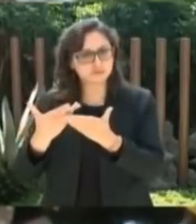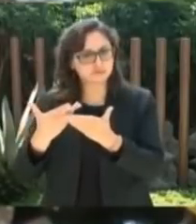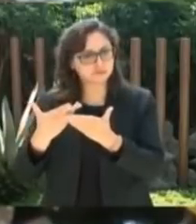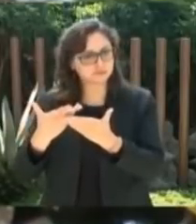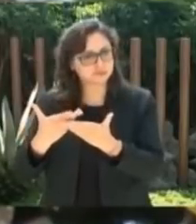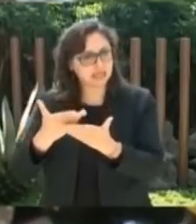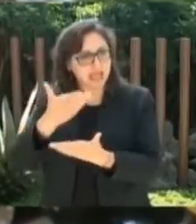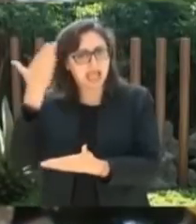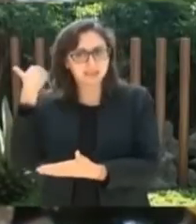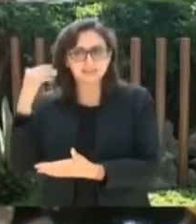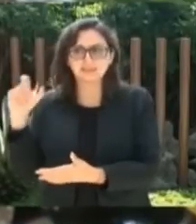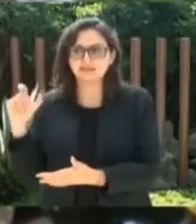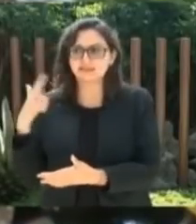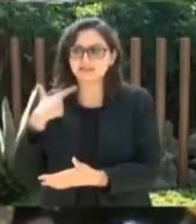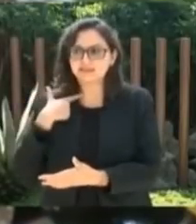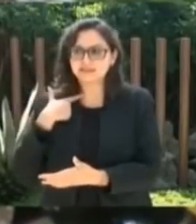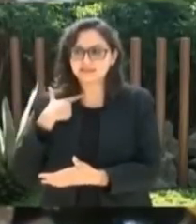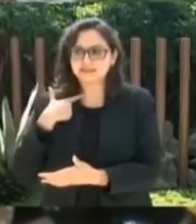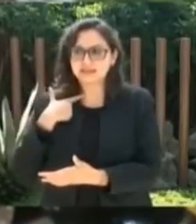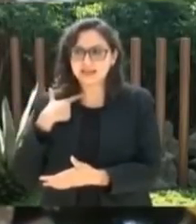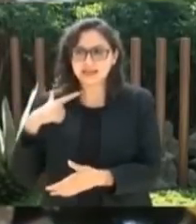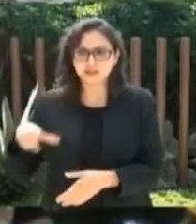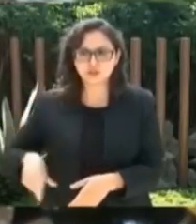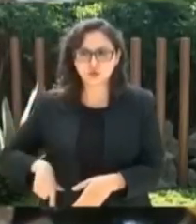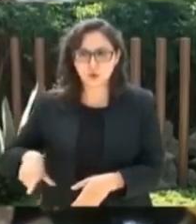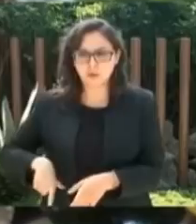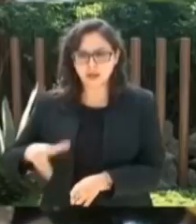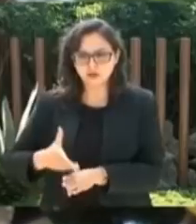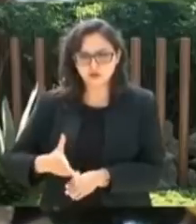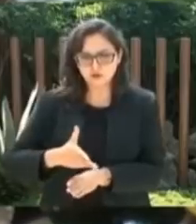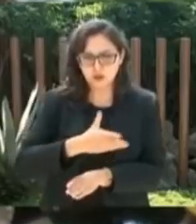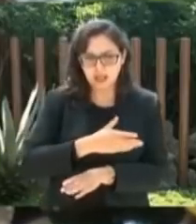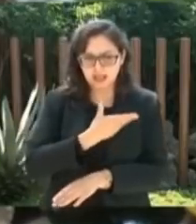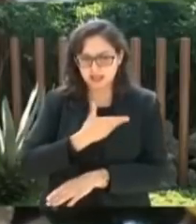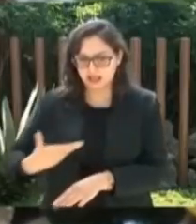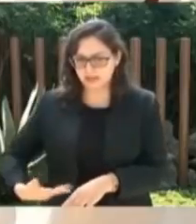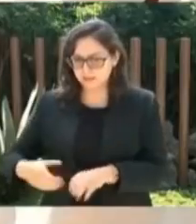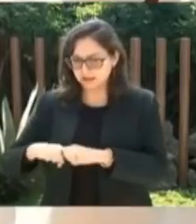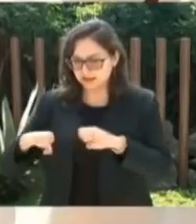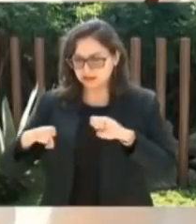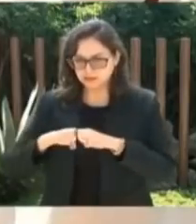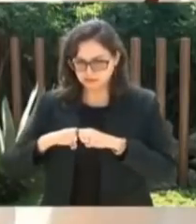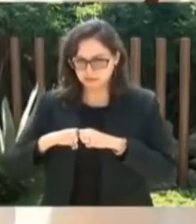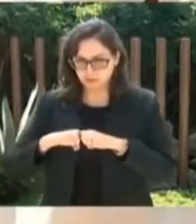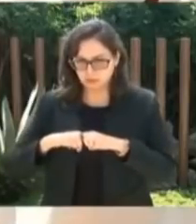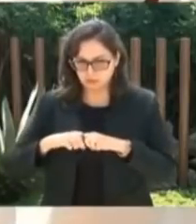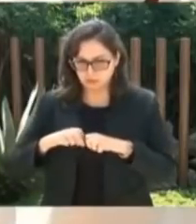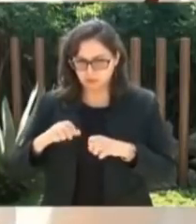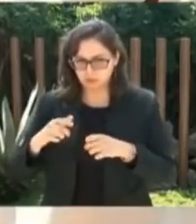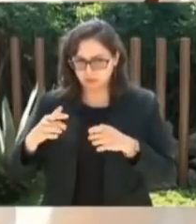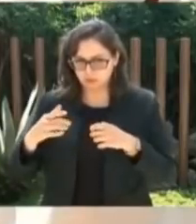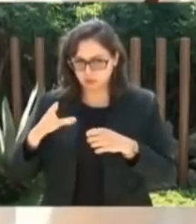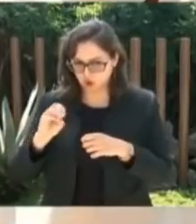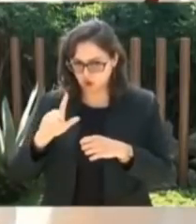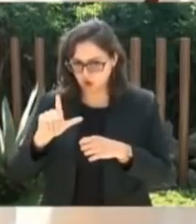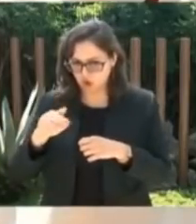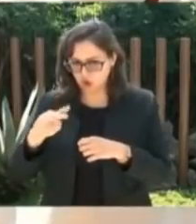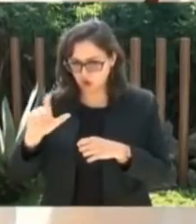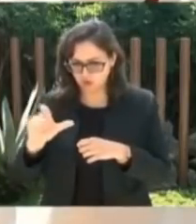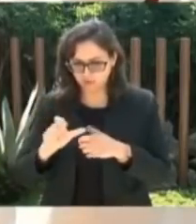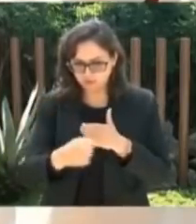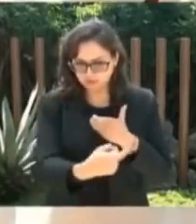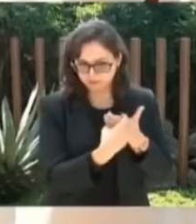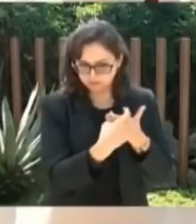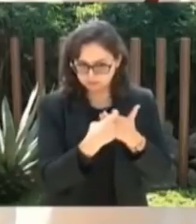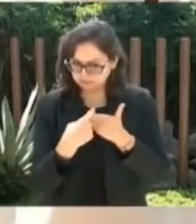gabinete tantos egresados del Colegio de México, sobre todo en puestos